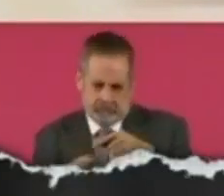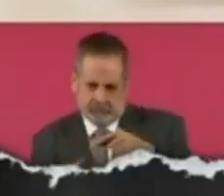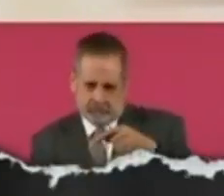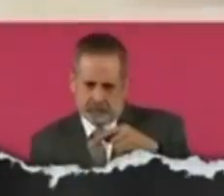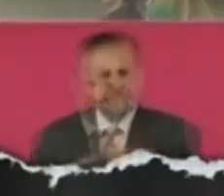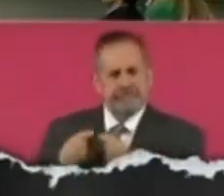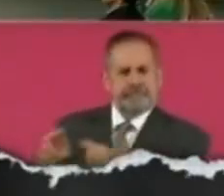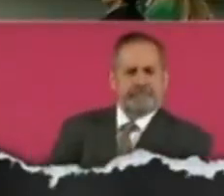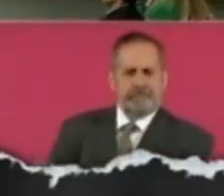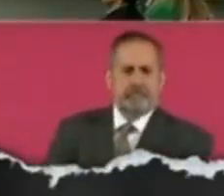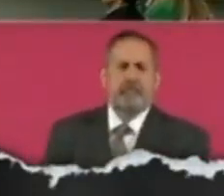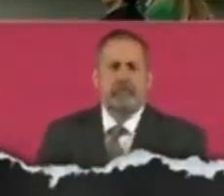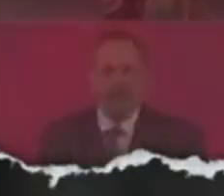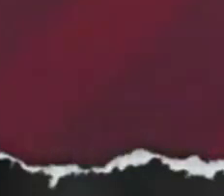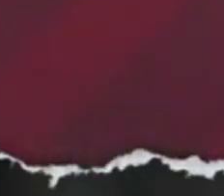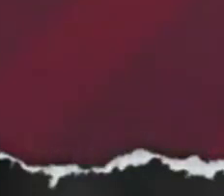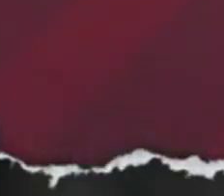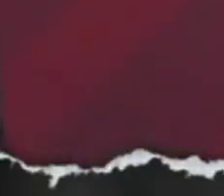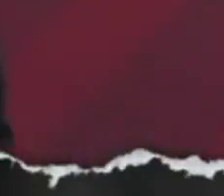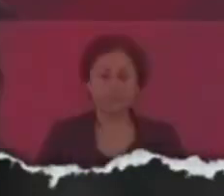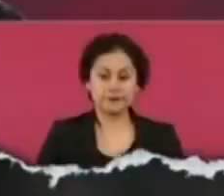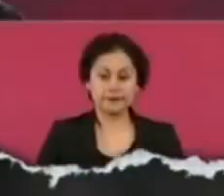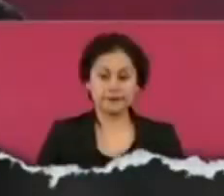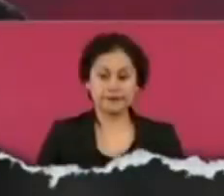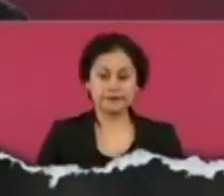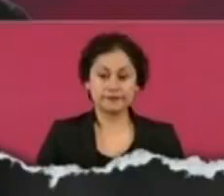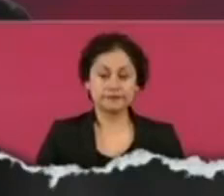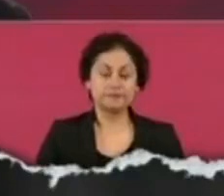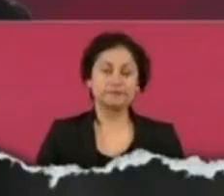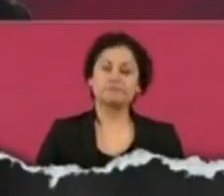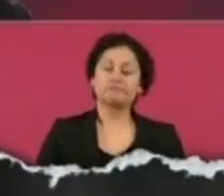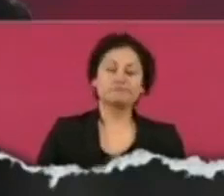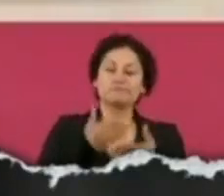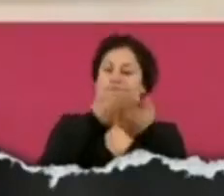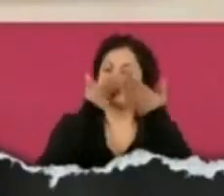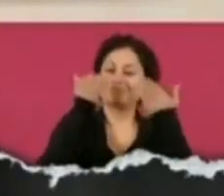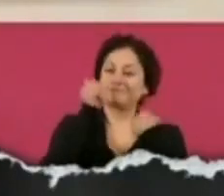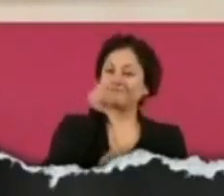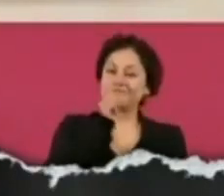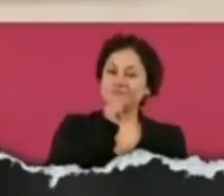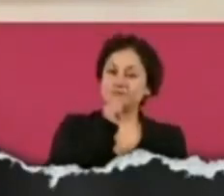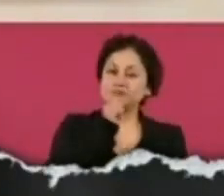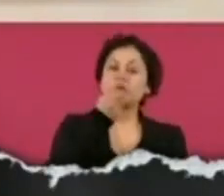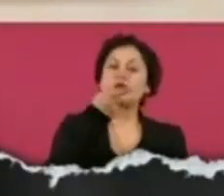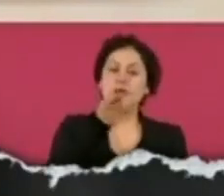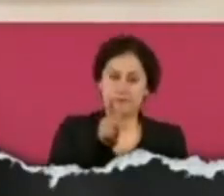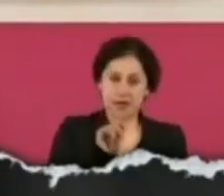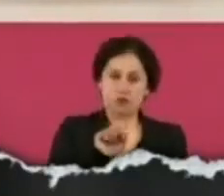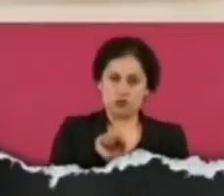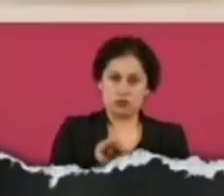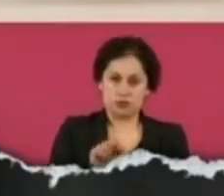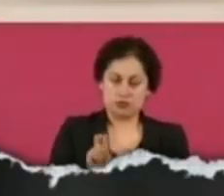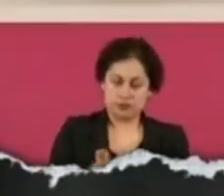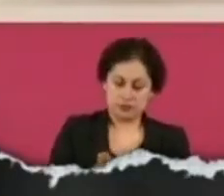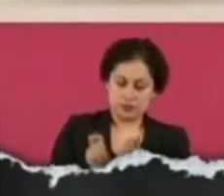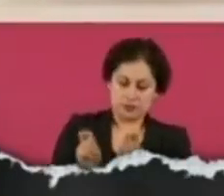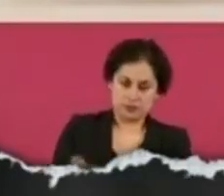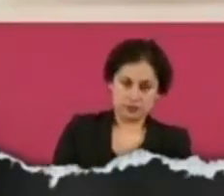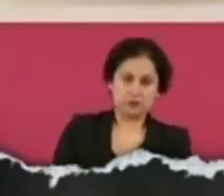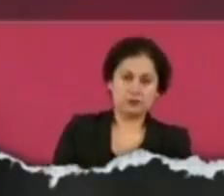de todos los colores. Ya vamos a verlo. No sé, todavía no sé, pero sí lo voy a entregar, porque ya a